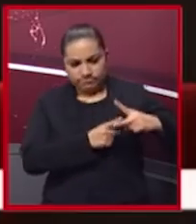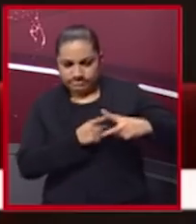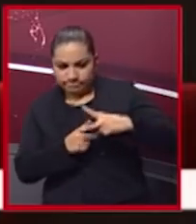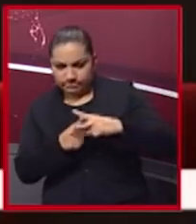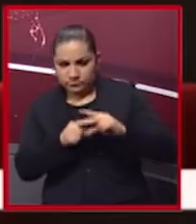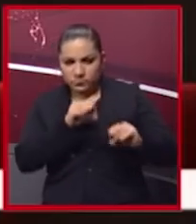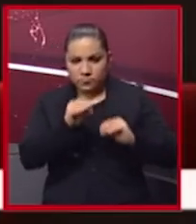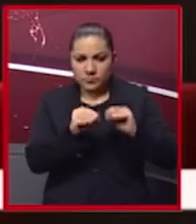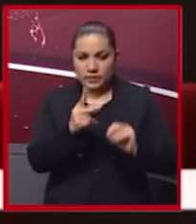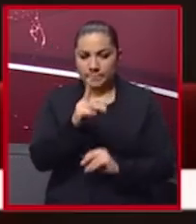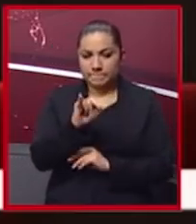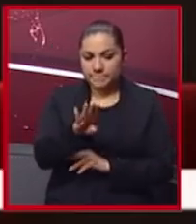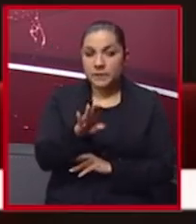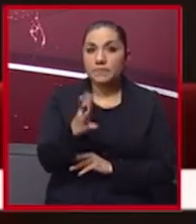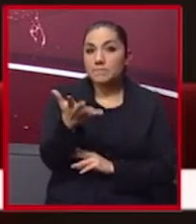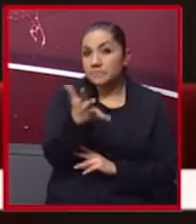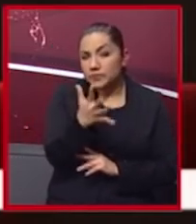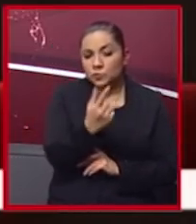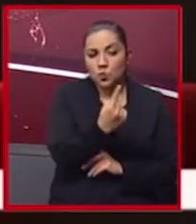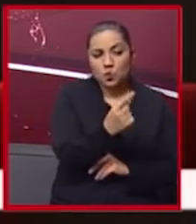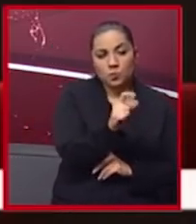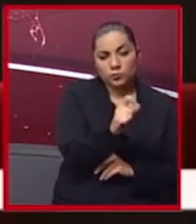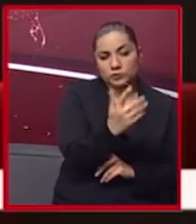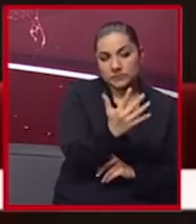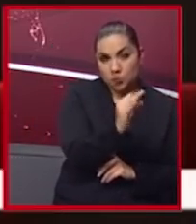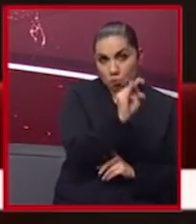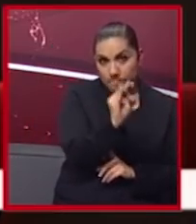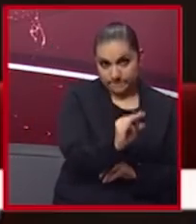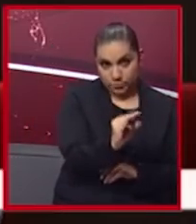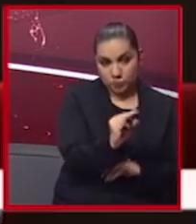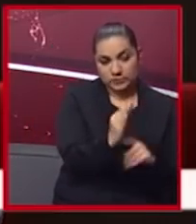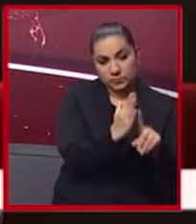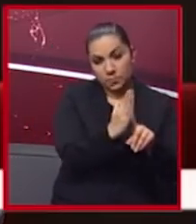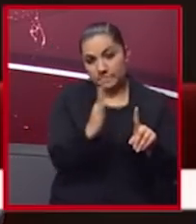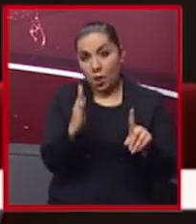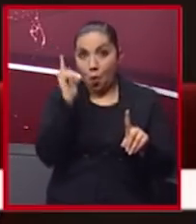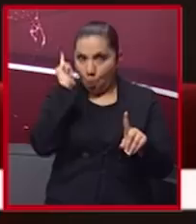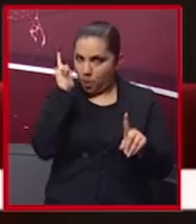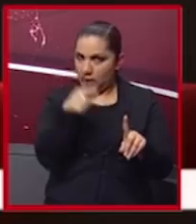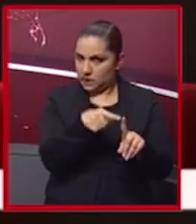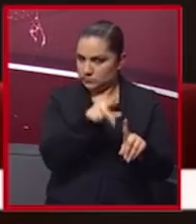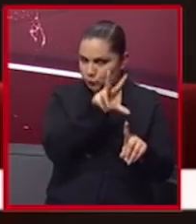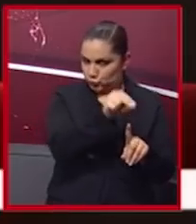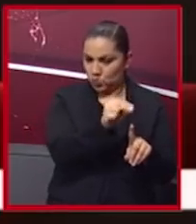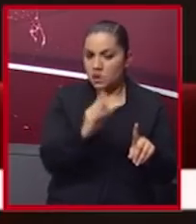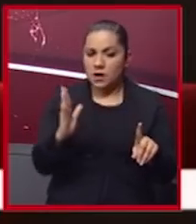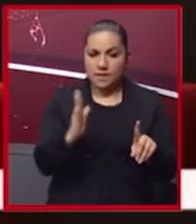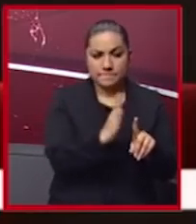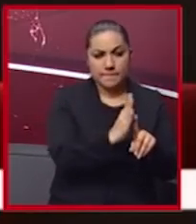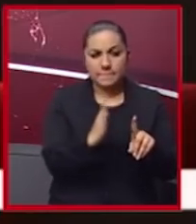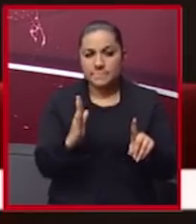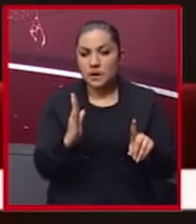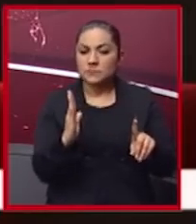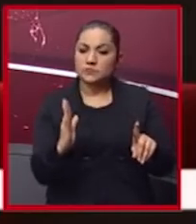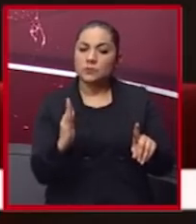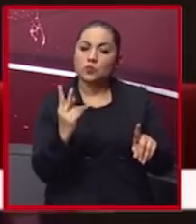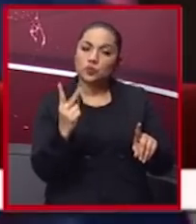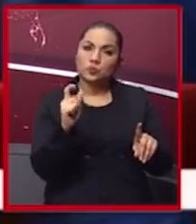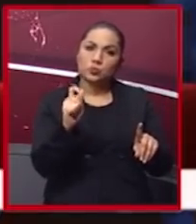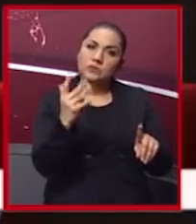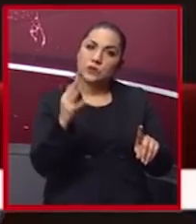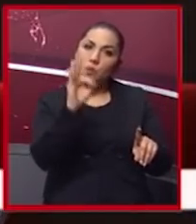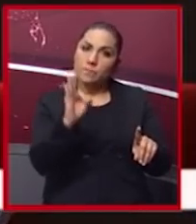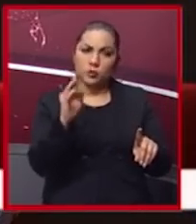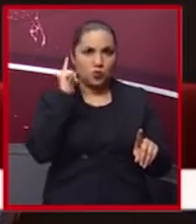un intervalo entre el 1.5%, que esperemos que no se dé, y un 2.5% que esperemos que sí se